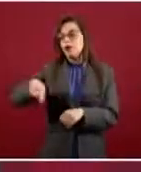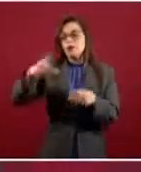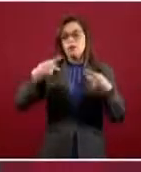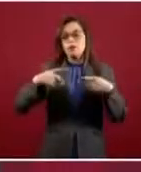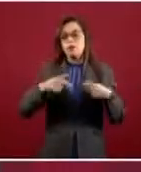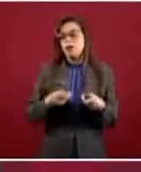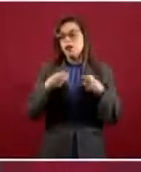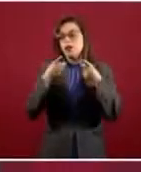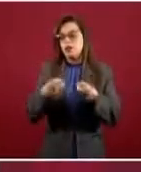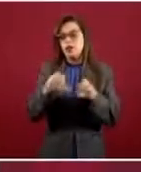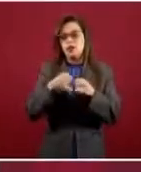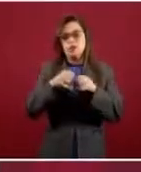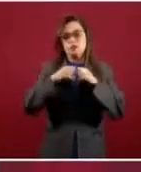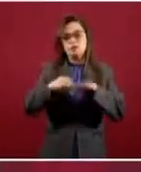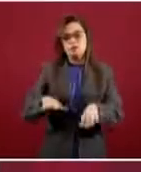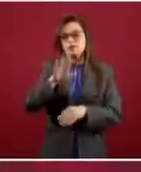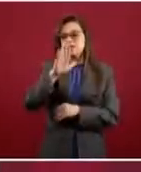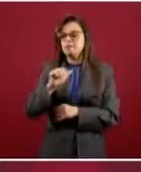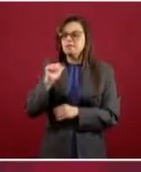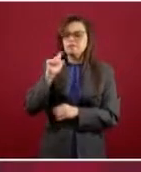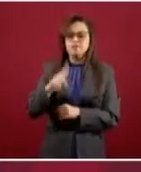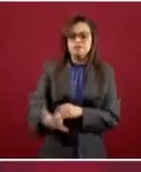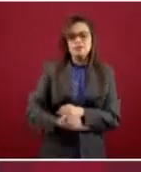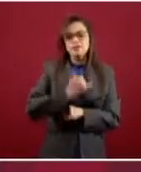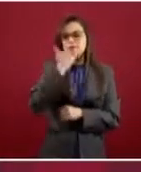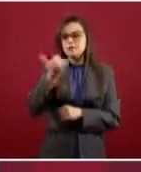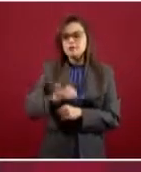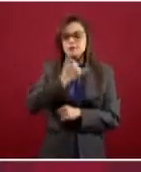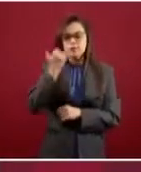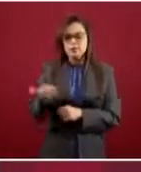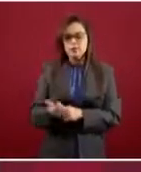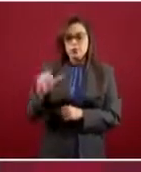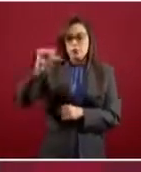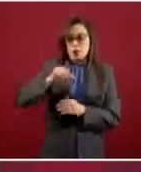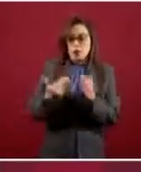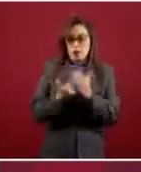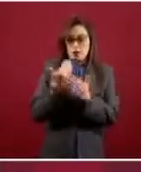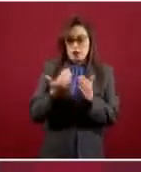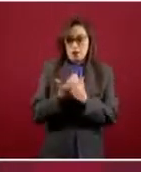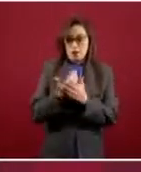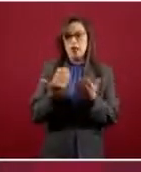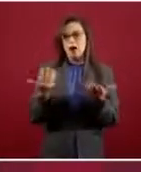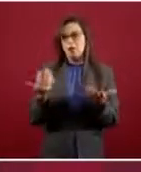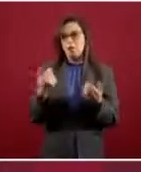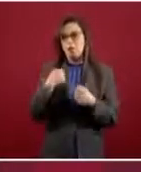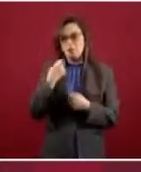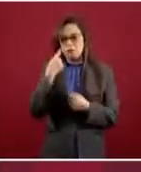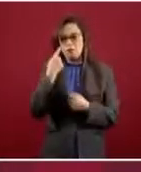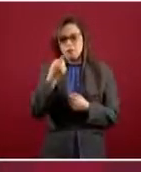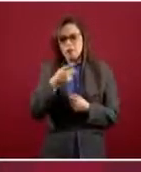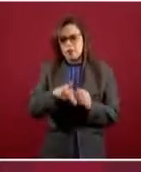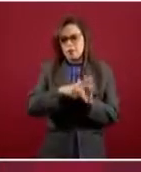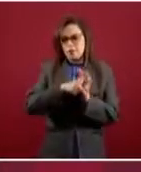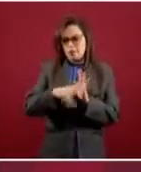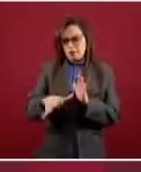varios medios públicos y en redes sociales. Hoy en la mañana me di cuenta que un periódico de circulación